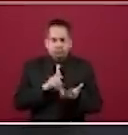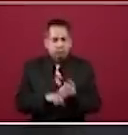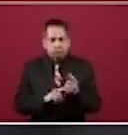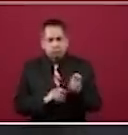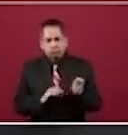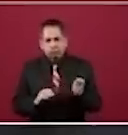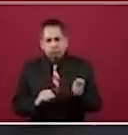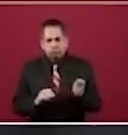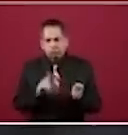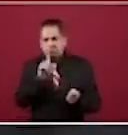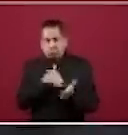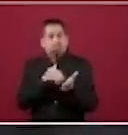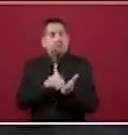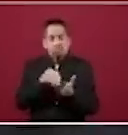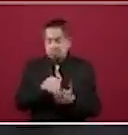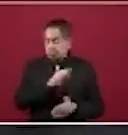alrededor de